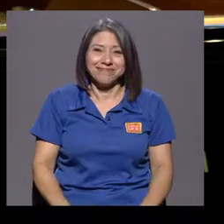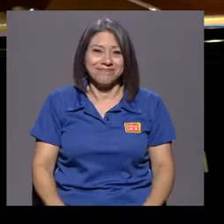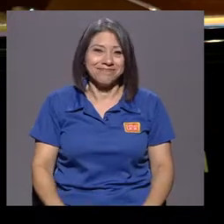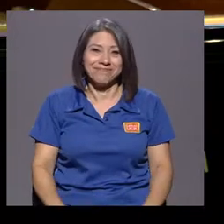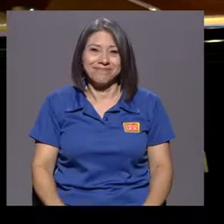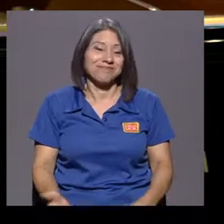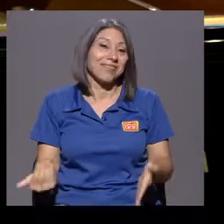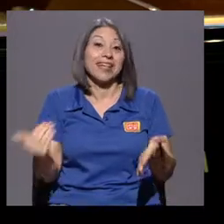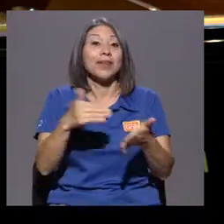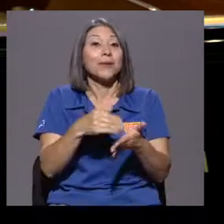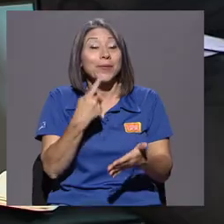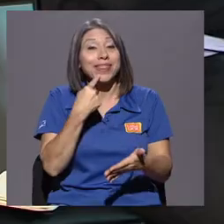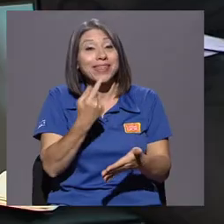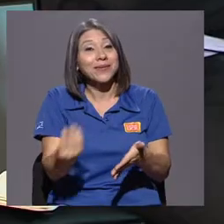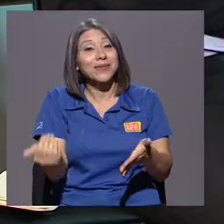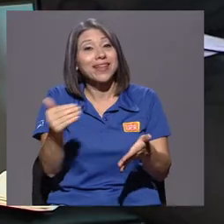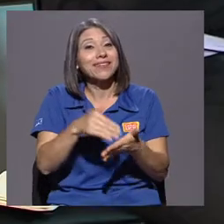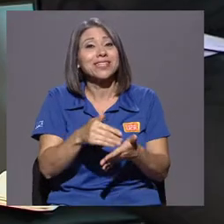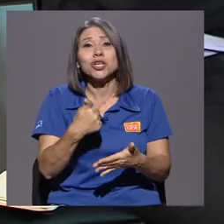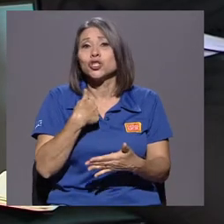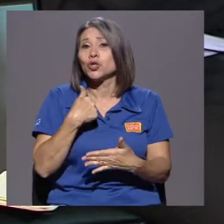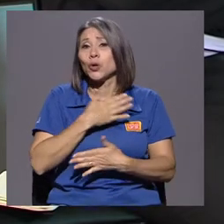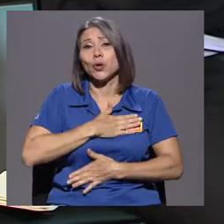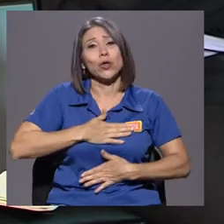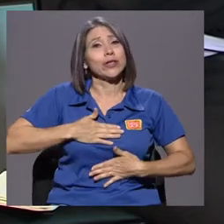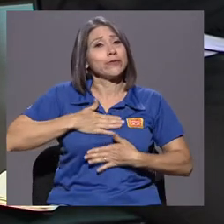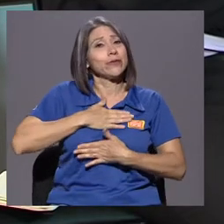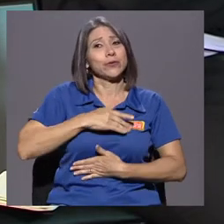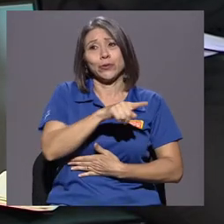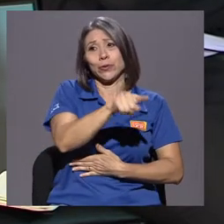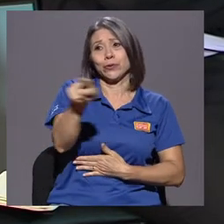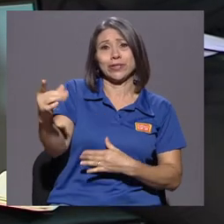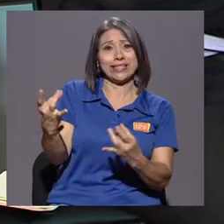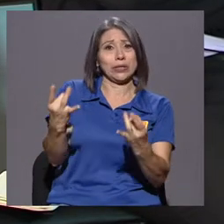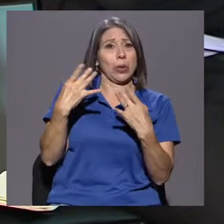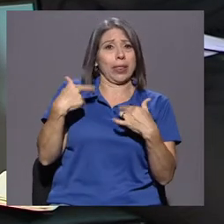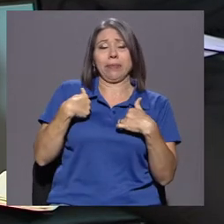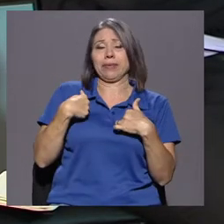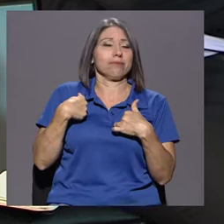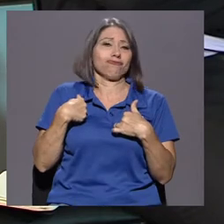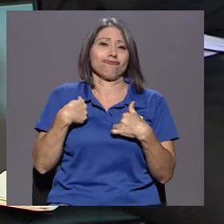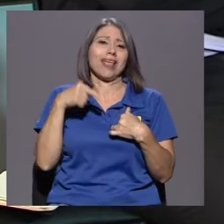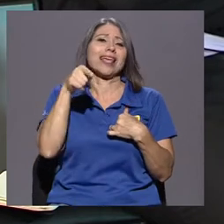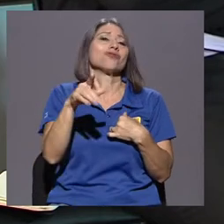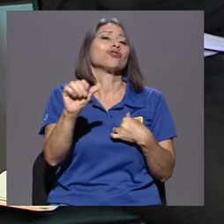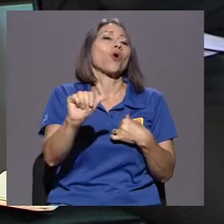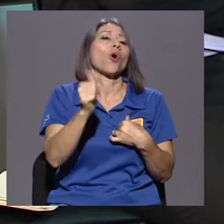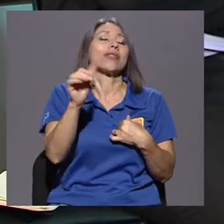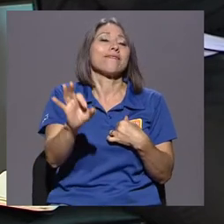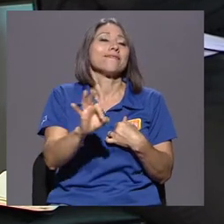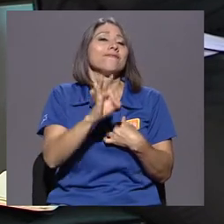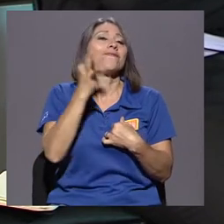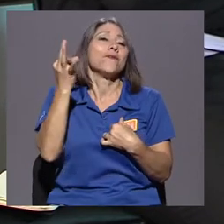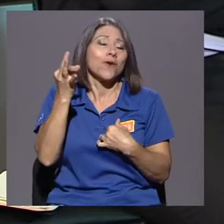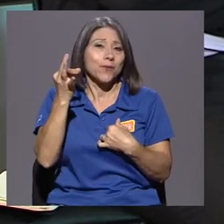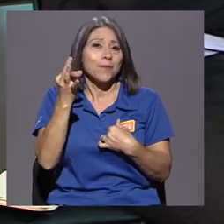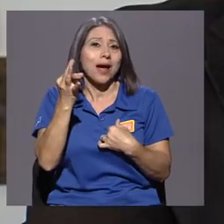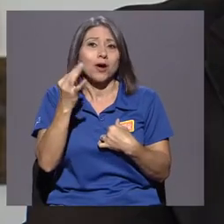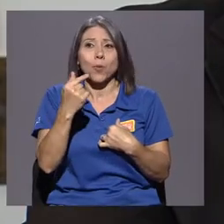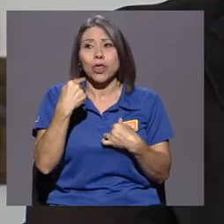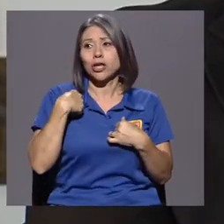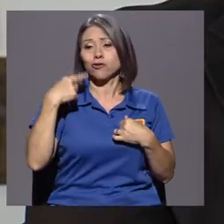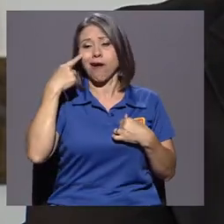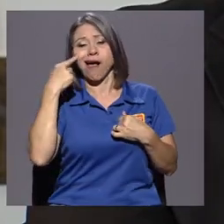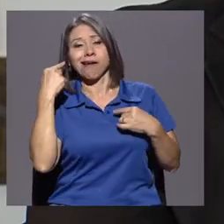disfruto haciéndome odiar porque eso sería otra forma de la otra forma de igual la tría también aunque usted sepa que muchas